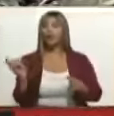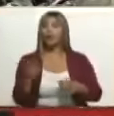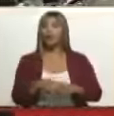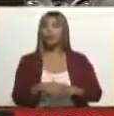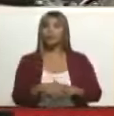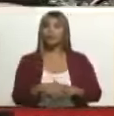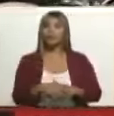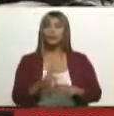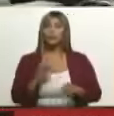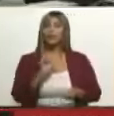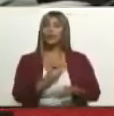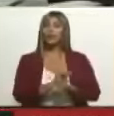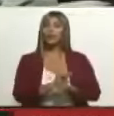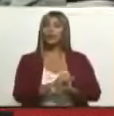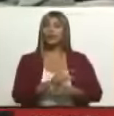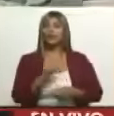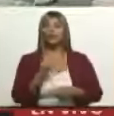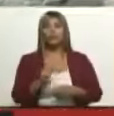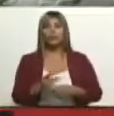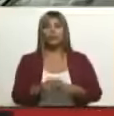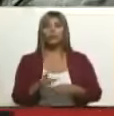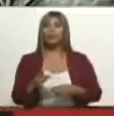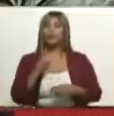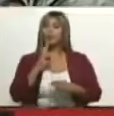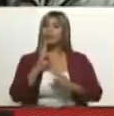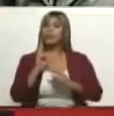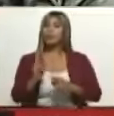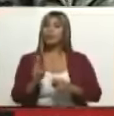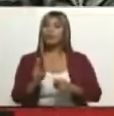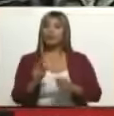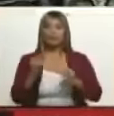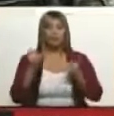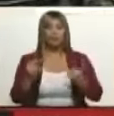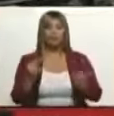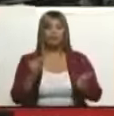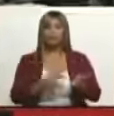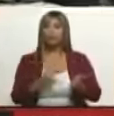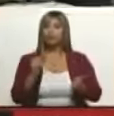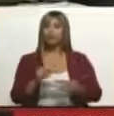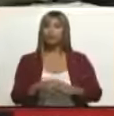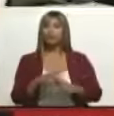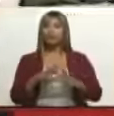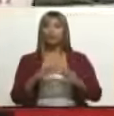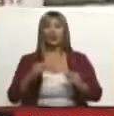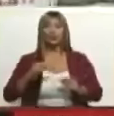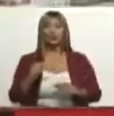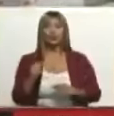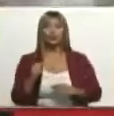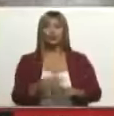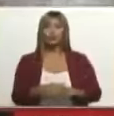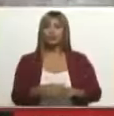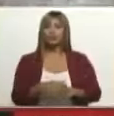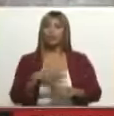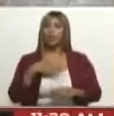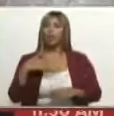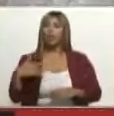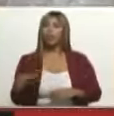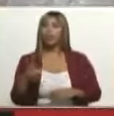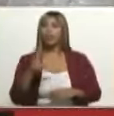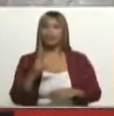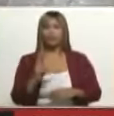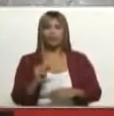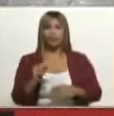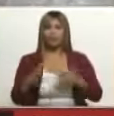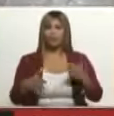de los centros penitenciarios, bueno, tendrá una respuesta contundente de todos los órganos de seguridad ciudadana. No vamos a dar cuartel a las